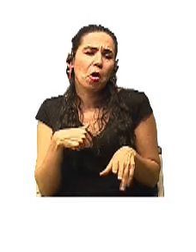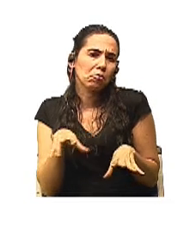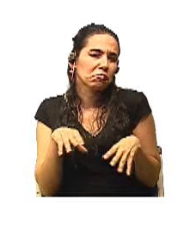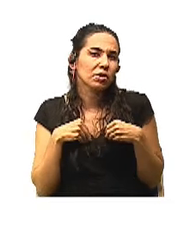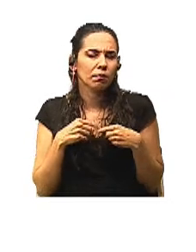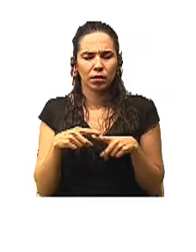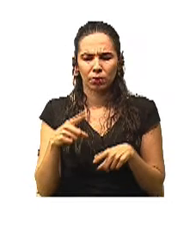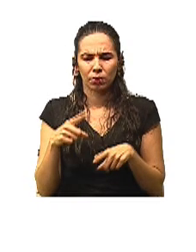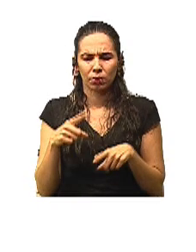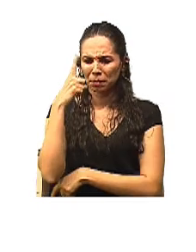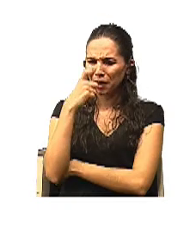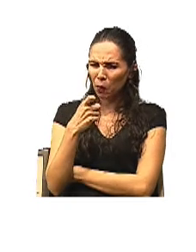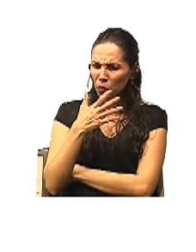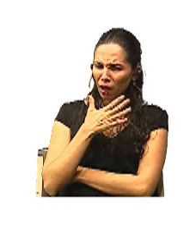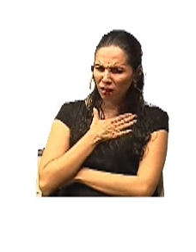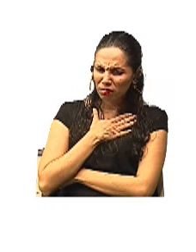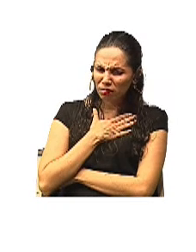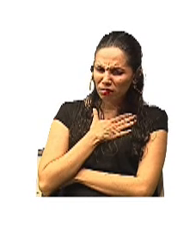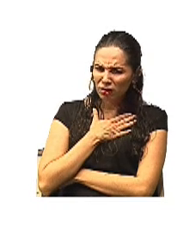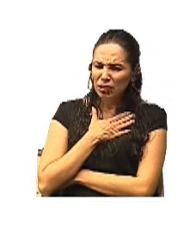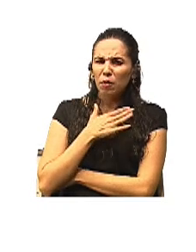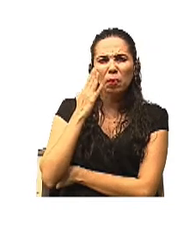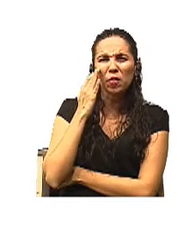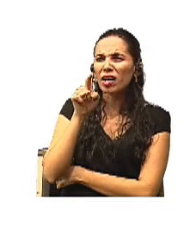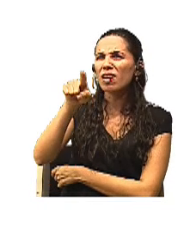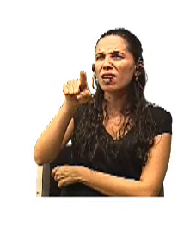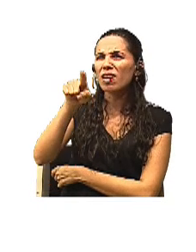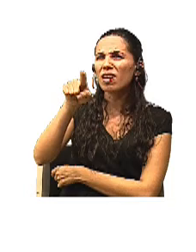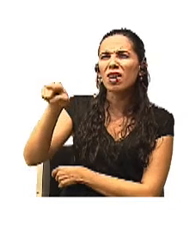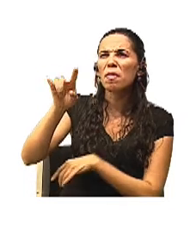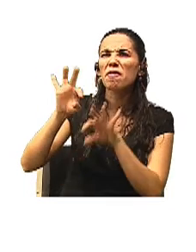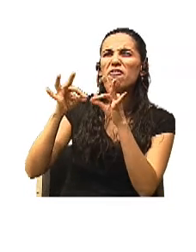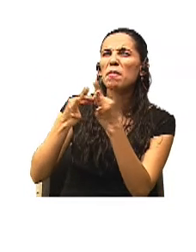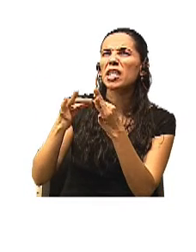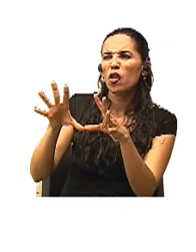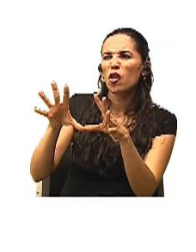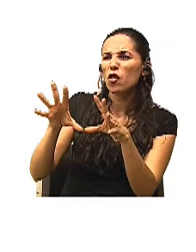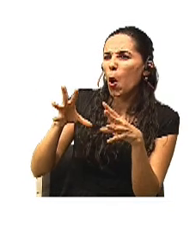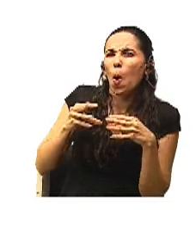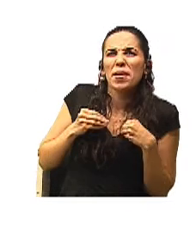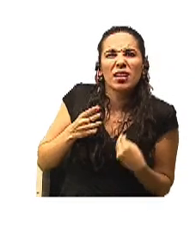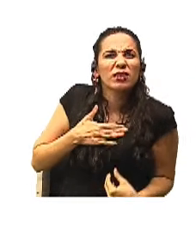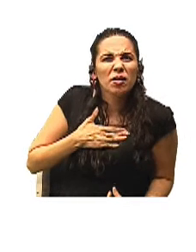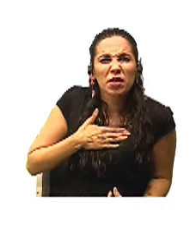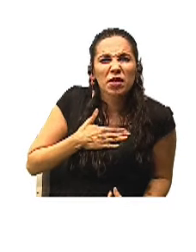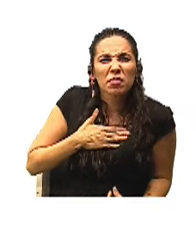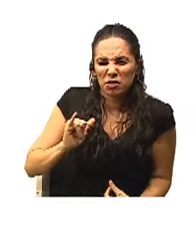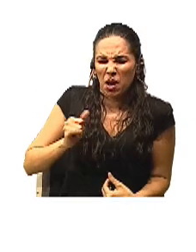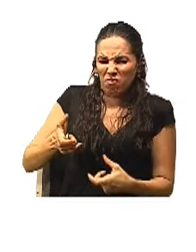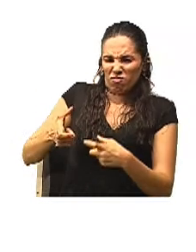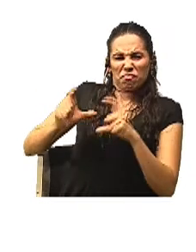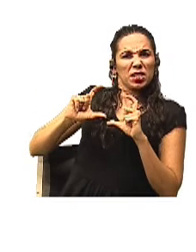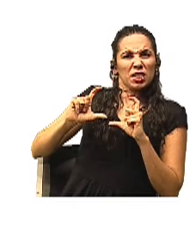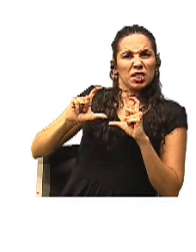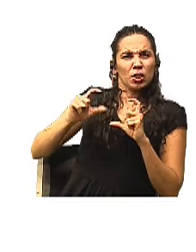pregunta, ¿por qué la familia no lo acepta? Lo rechaza, si él sigue siendo parte de la familia y